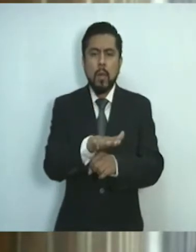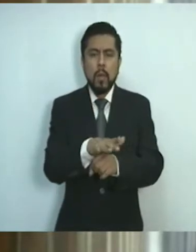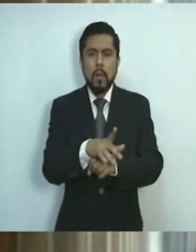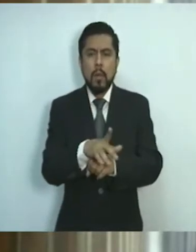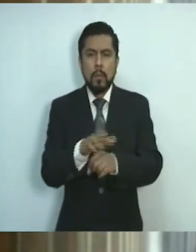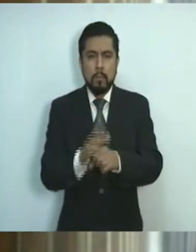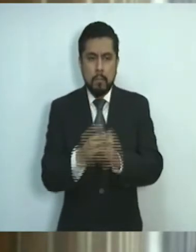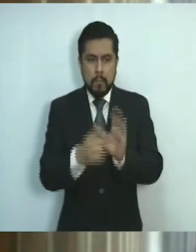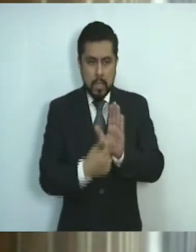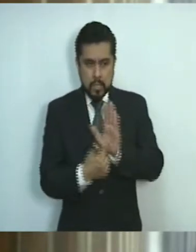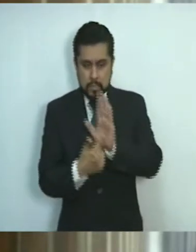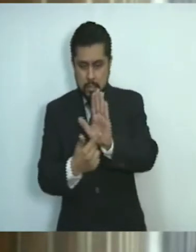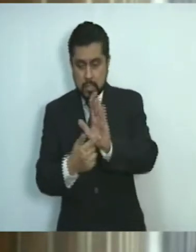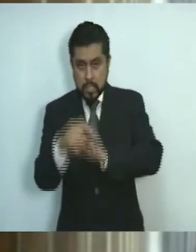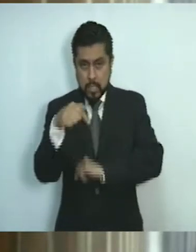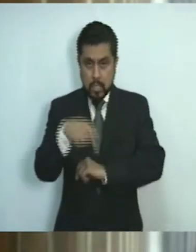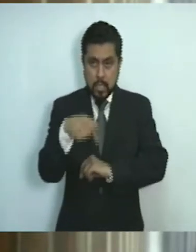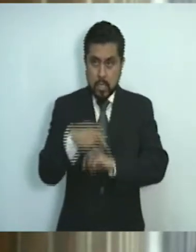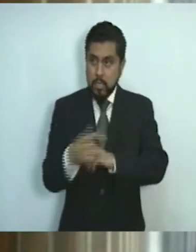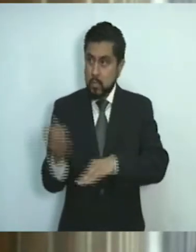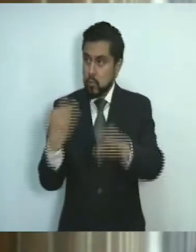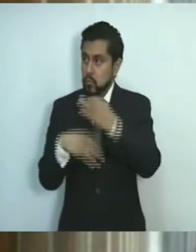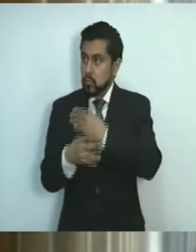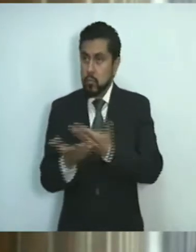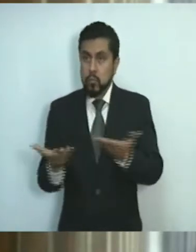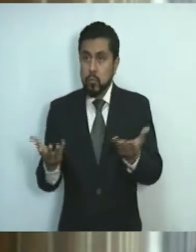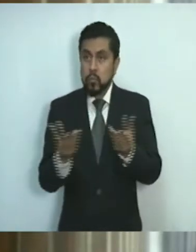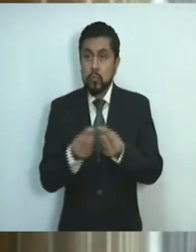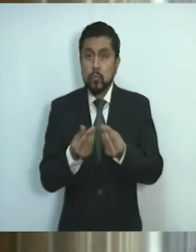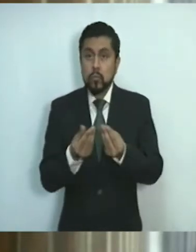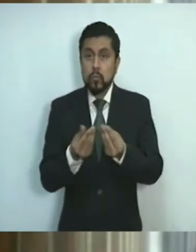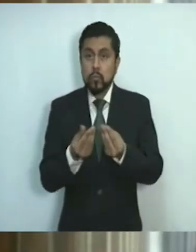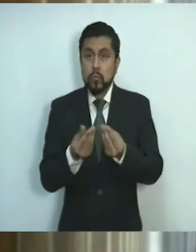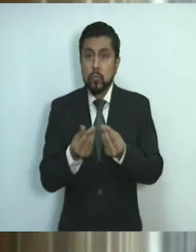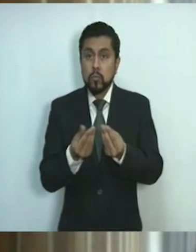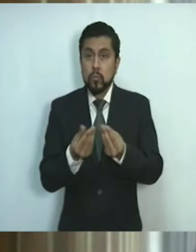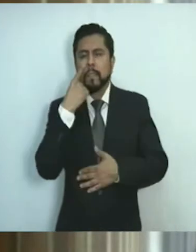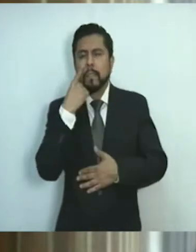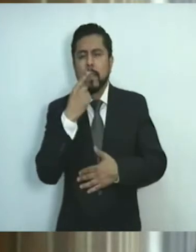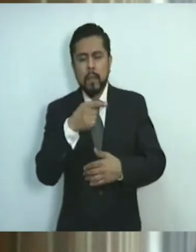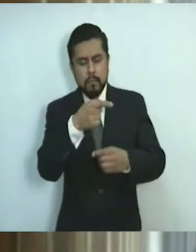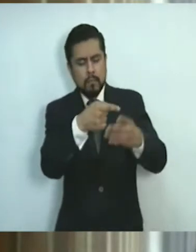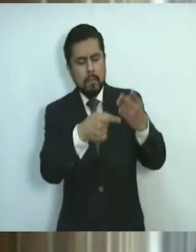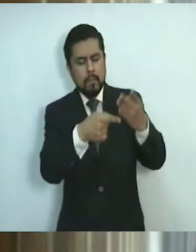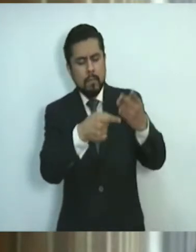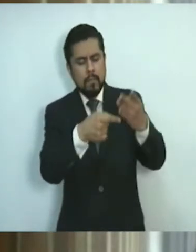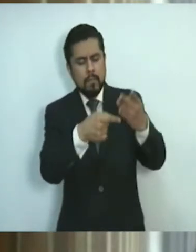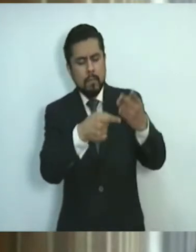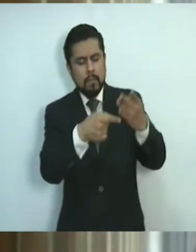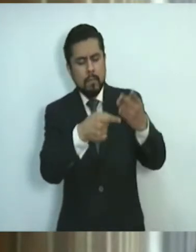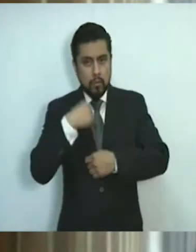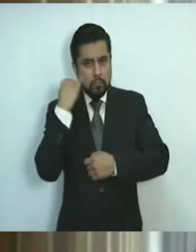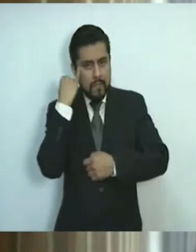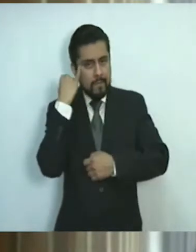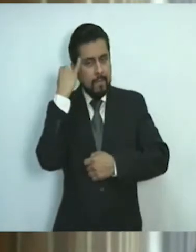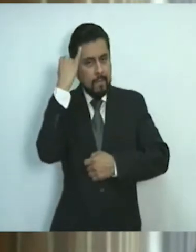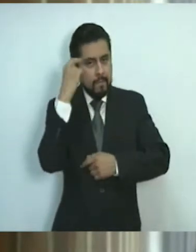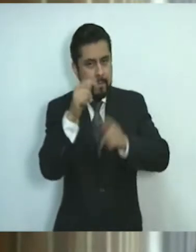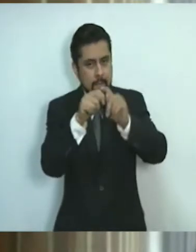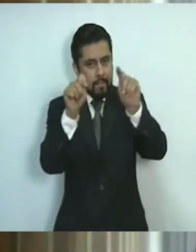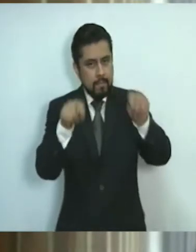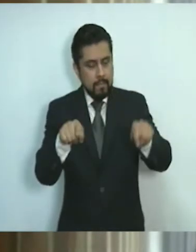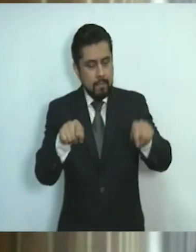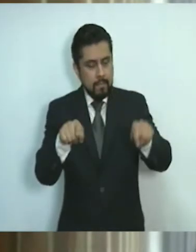presentarlo aquí con todos ustedes frente a estas preguntas tengo una tesis personal joven es